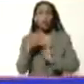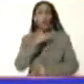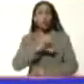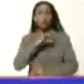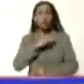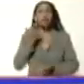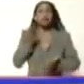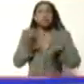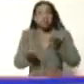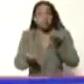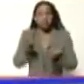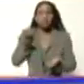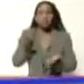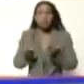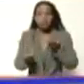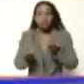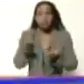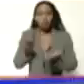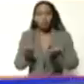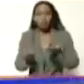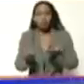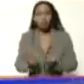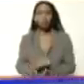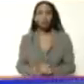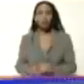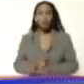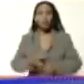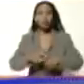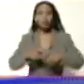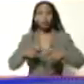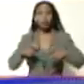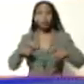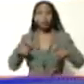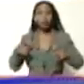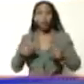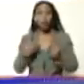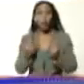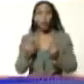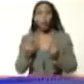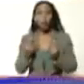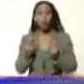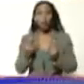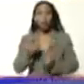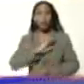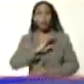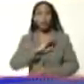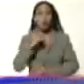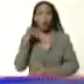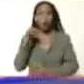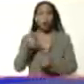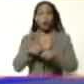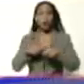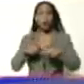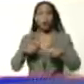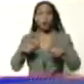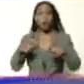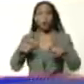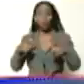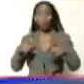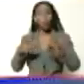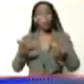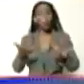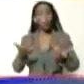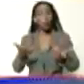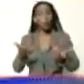estabilizada y creció la economía. Tenemos el crecimiento de